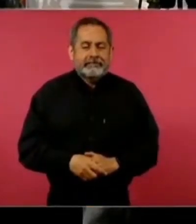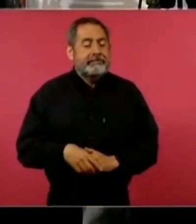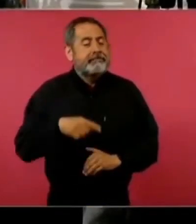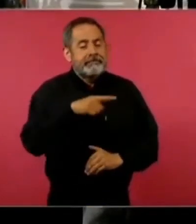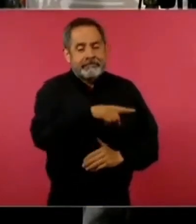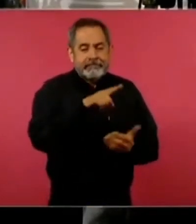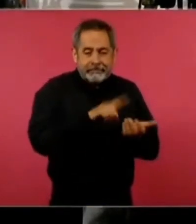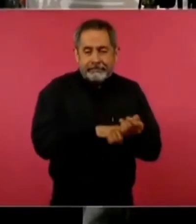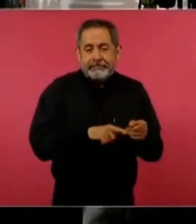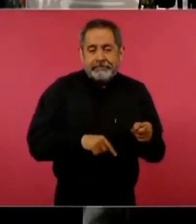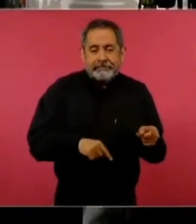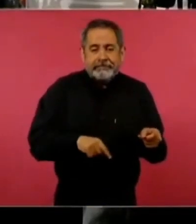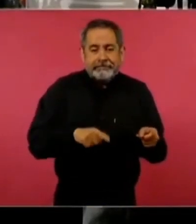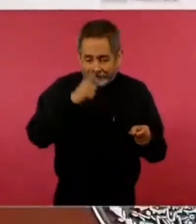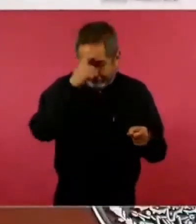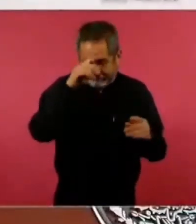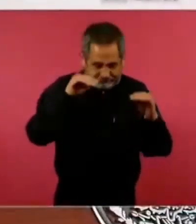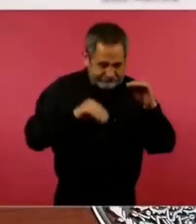pues fue el creador